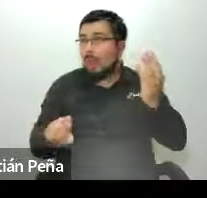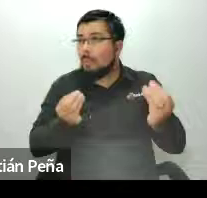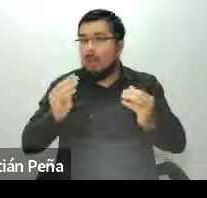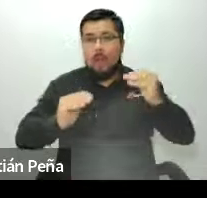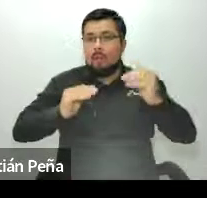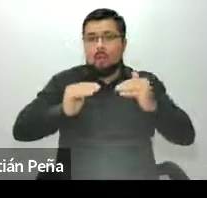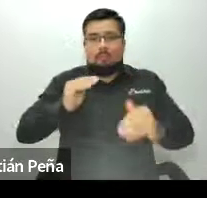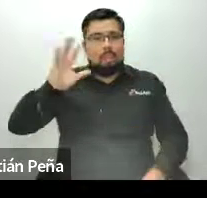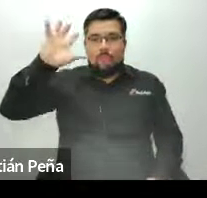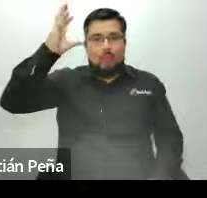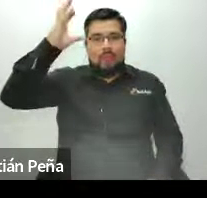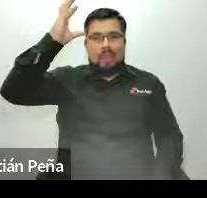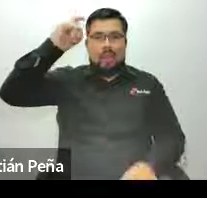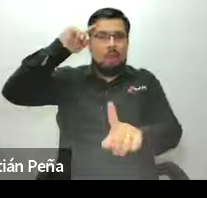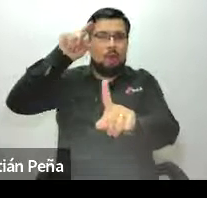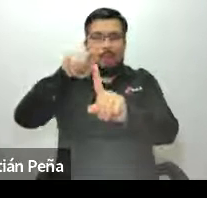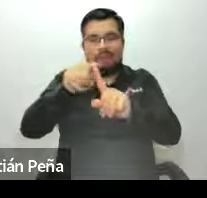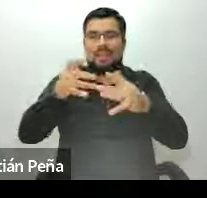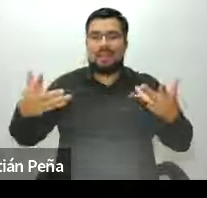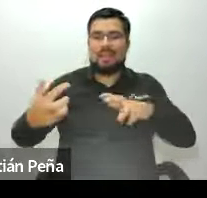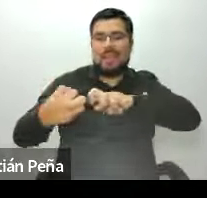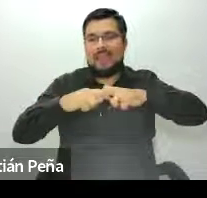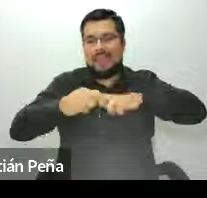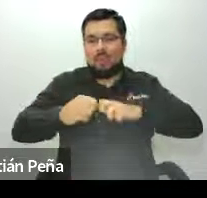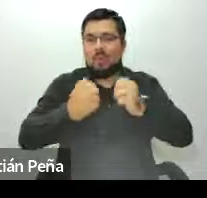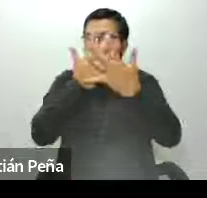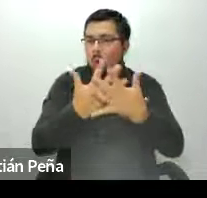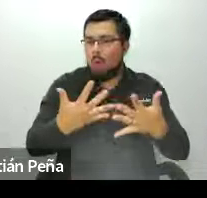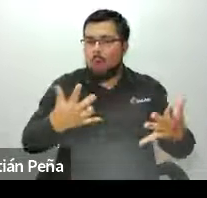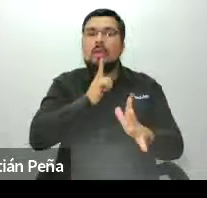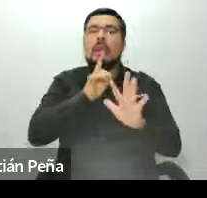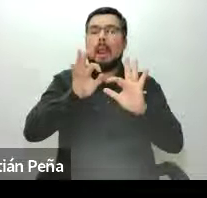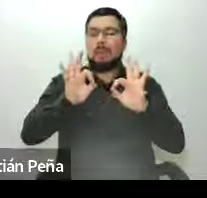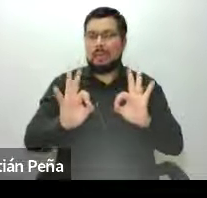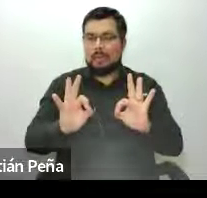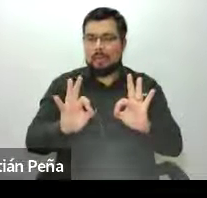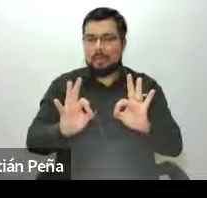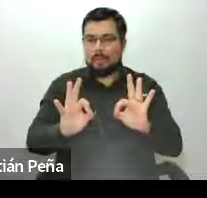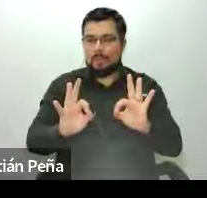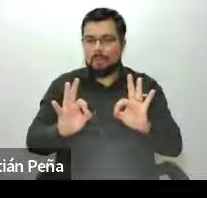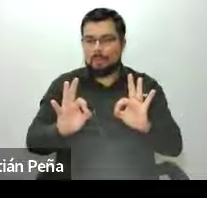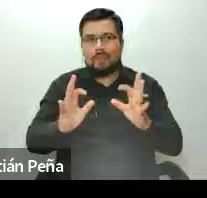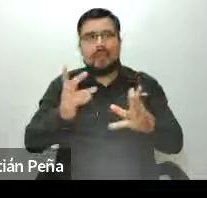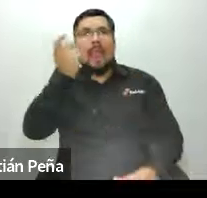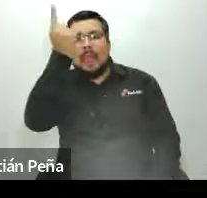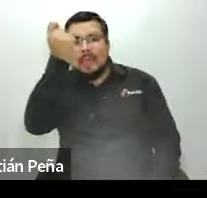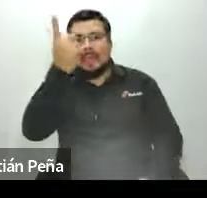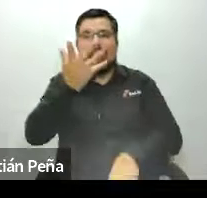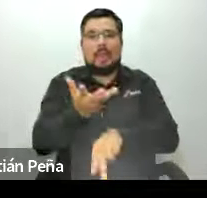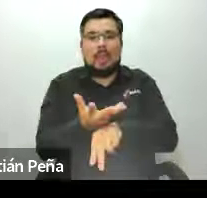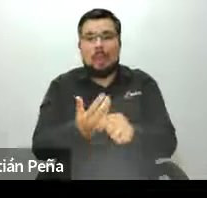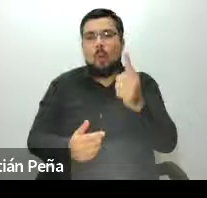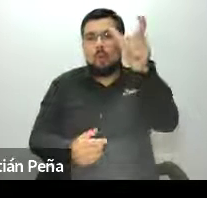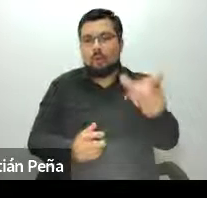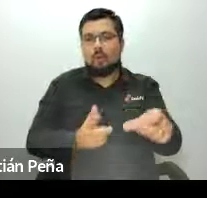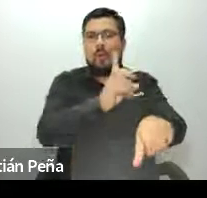este diálogo curricular de especialidad, ¿no es cierto?, de comprender, de que un docente de matemáticas te haga